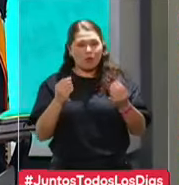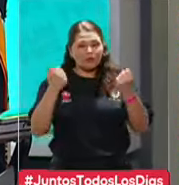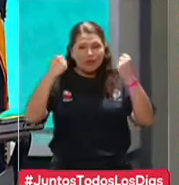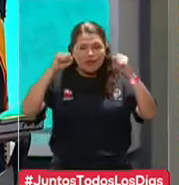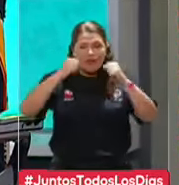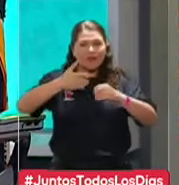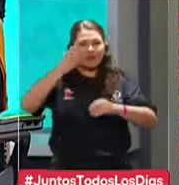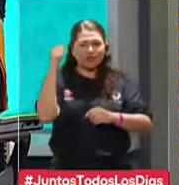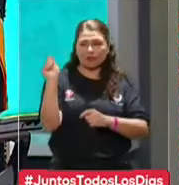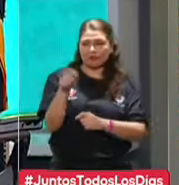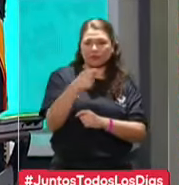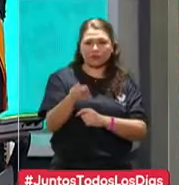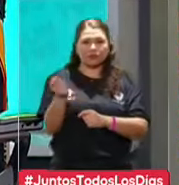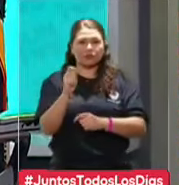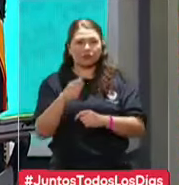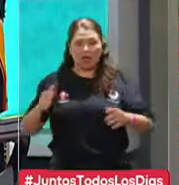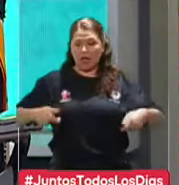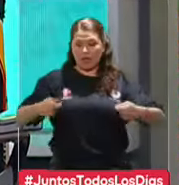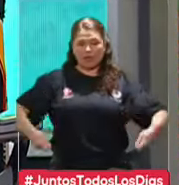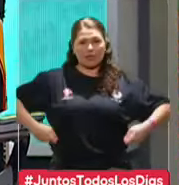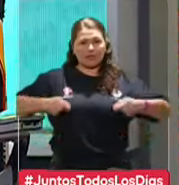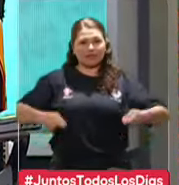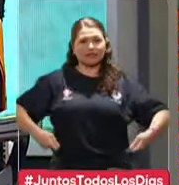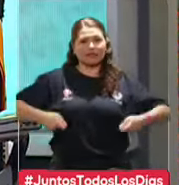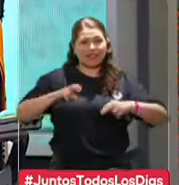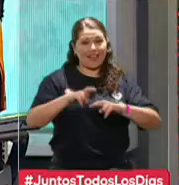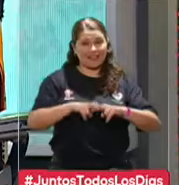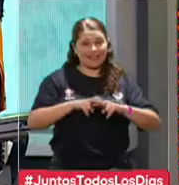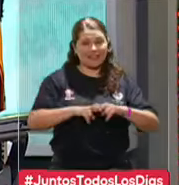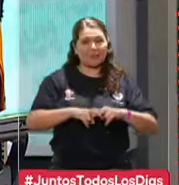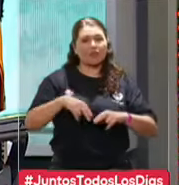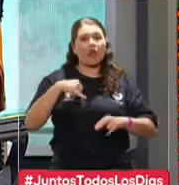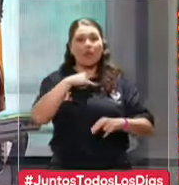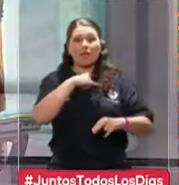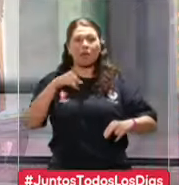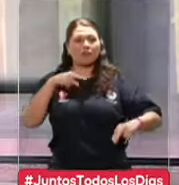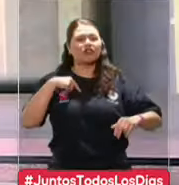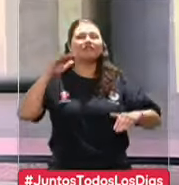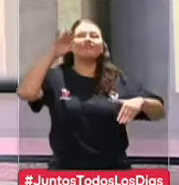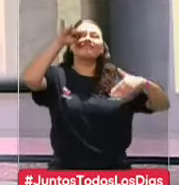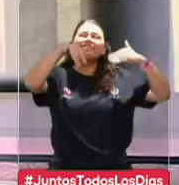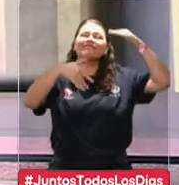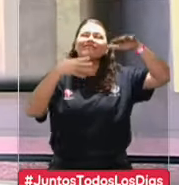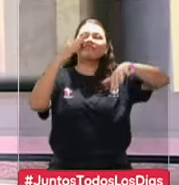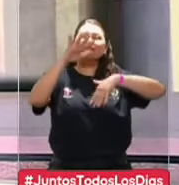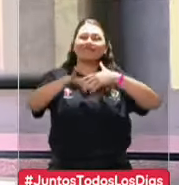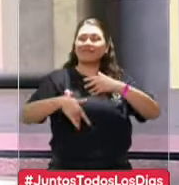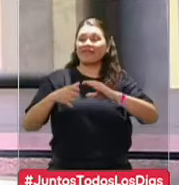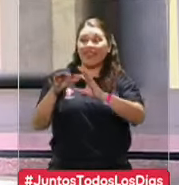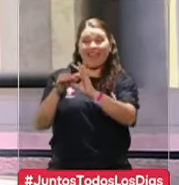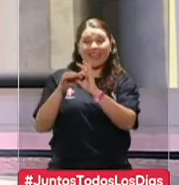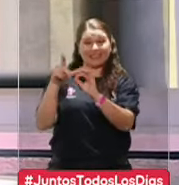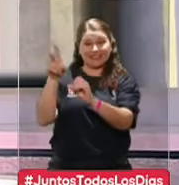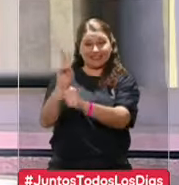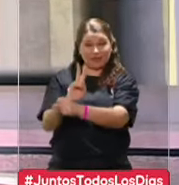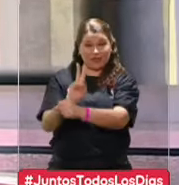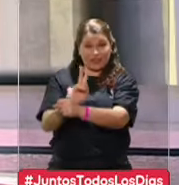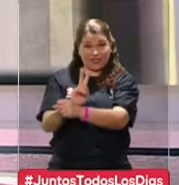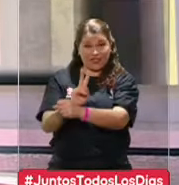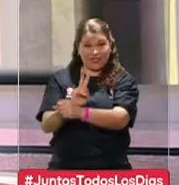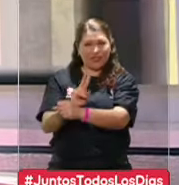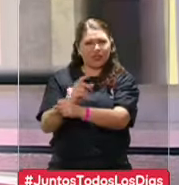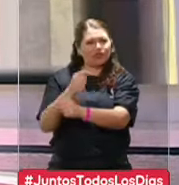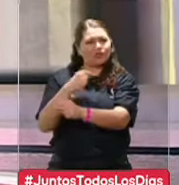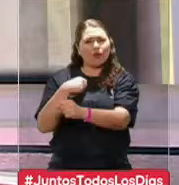mesa, destreza en silla, y finalmente me decanté por la natación. Y gracias a él le